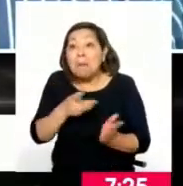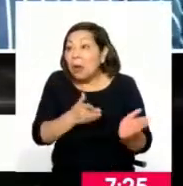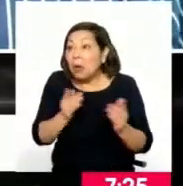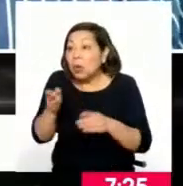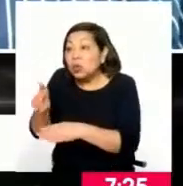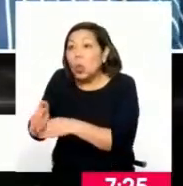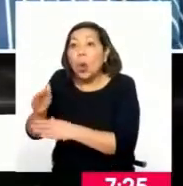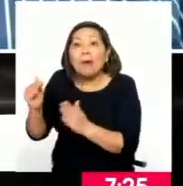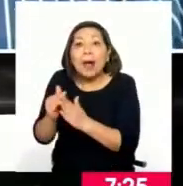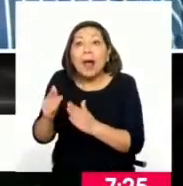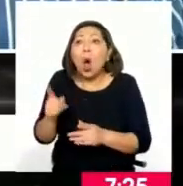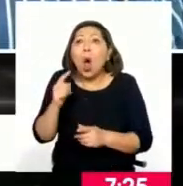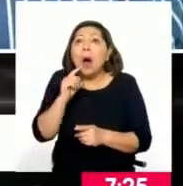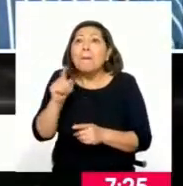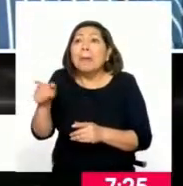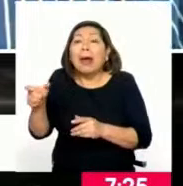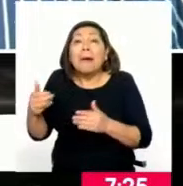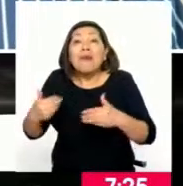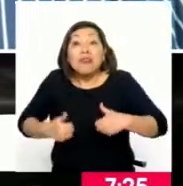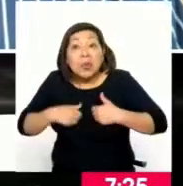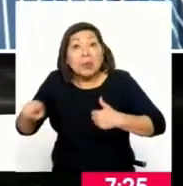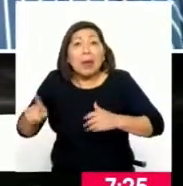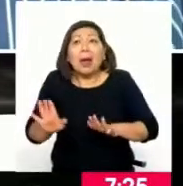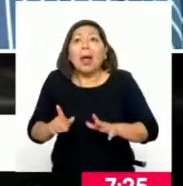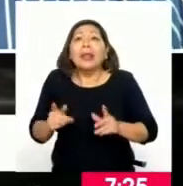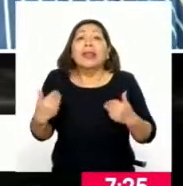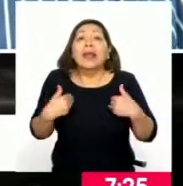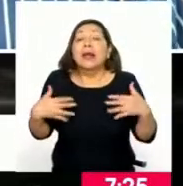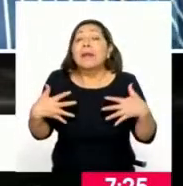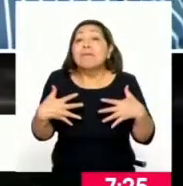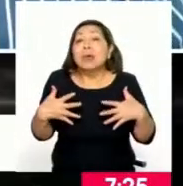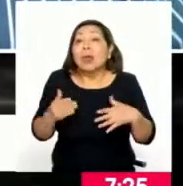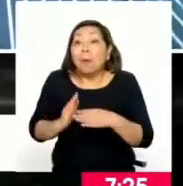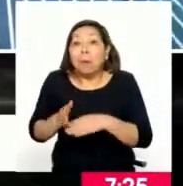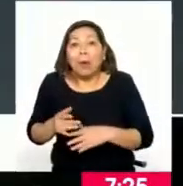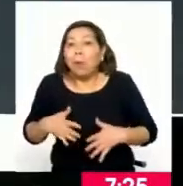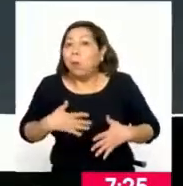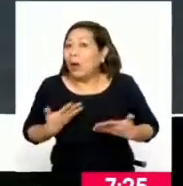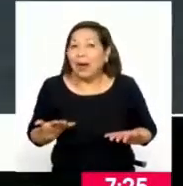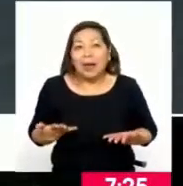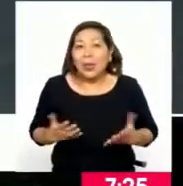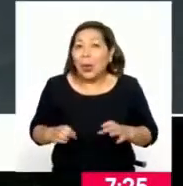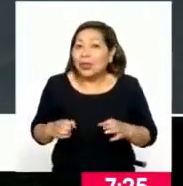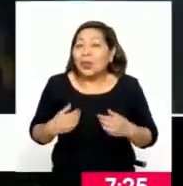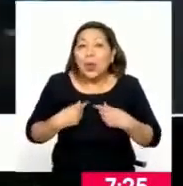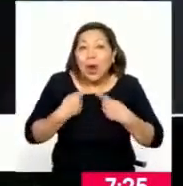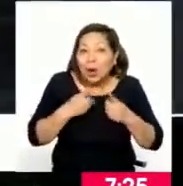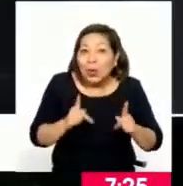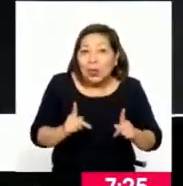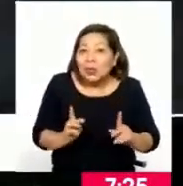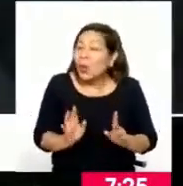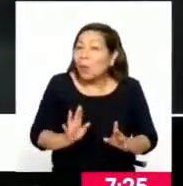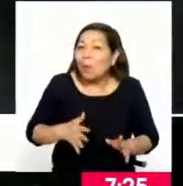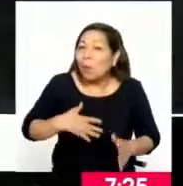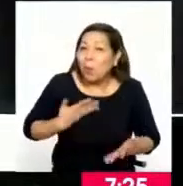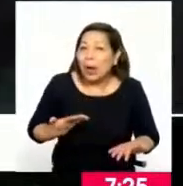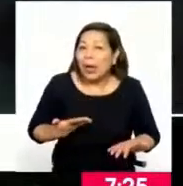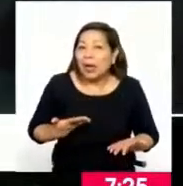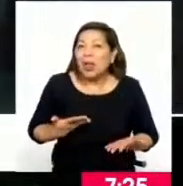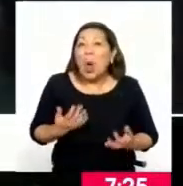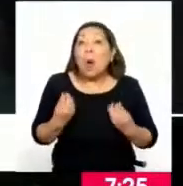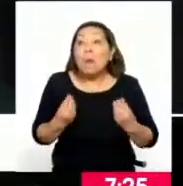a sus casas. Hay lugares donde nosotros todavía no podemos entrar en Abancay, entonces no puedo hacer anuncios de ese tipo porque van a